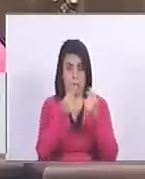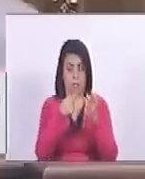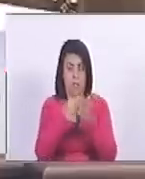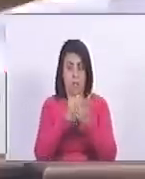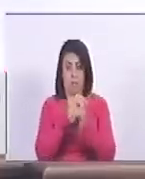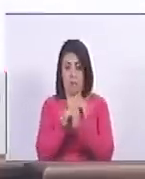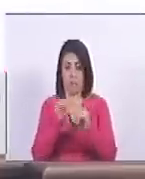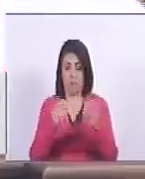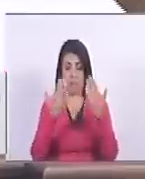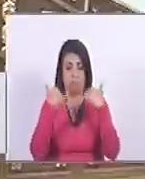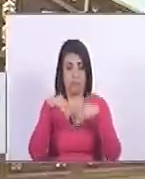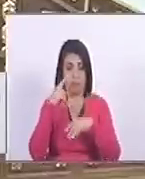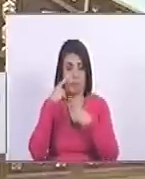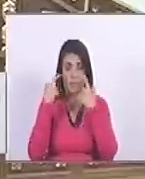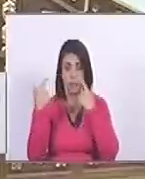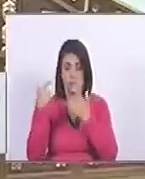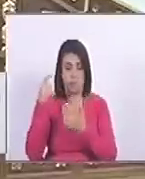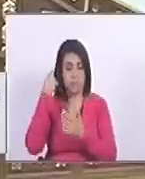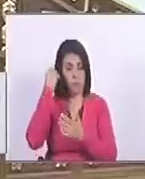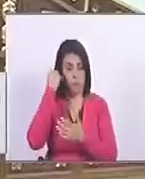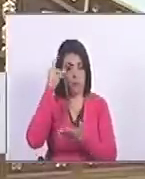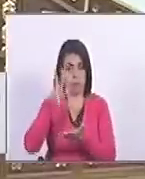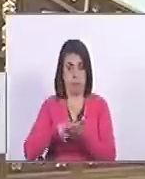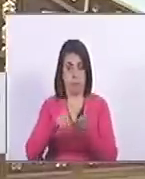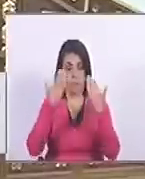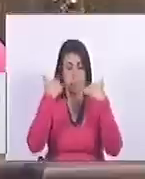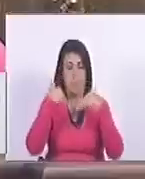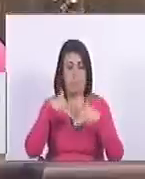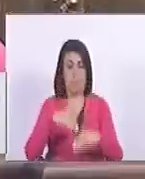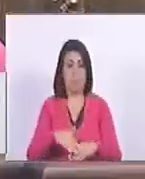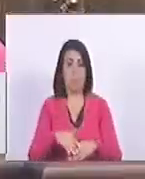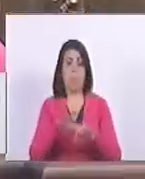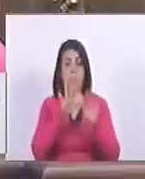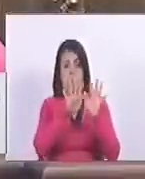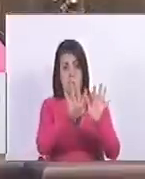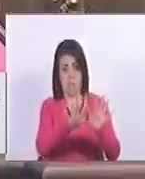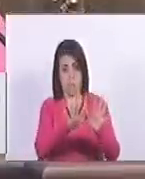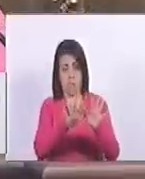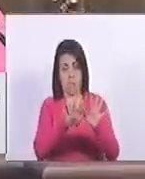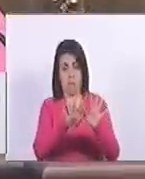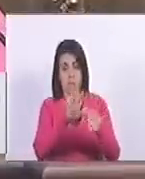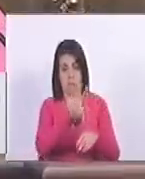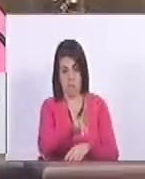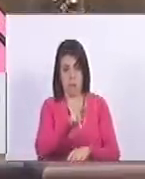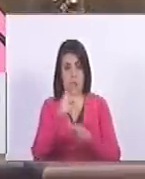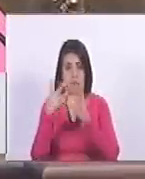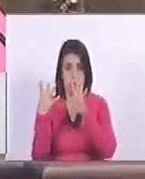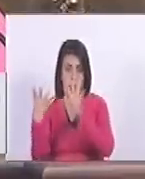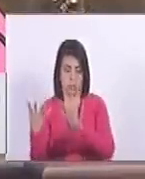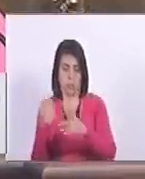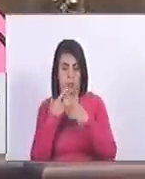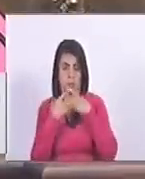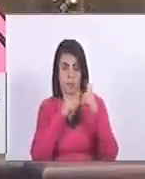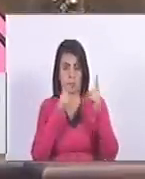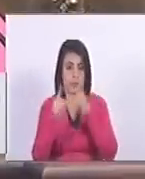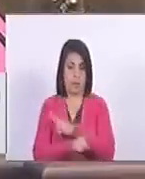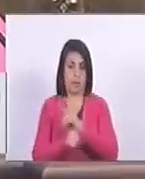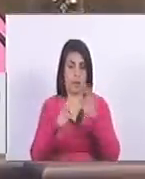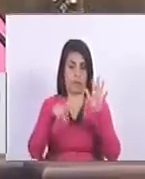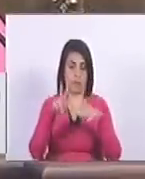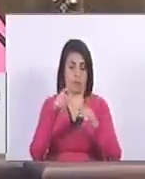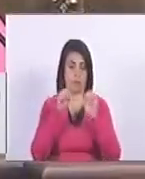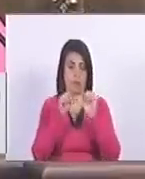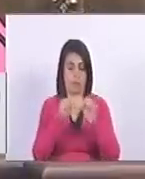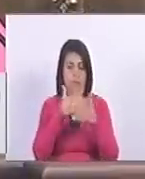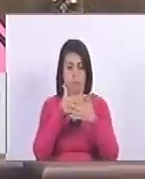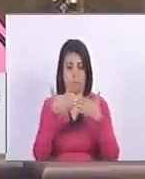señor presidente. En consideración al epígrafe. Aprobado. Siguiente. 29º. Se propone modificar el artículo 13, el cual